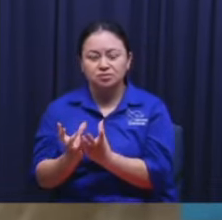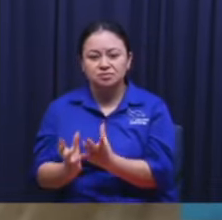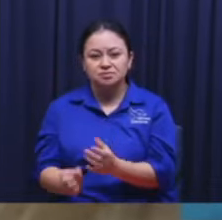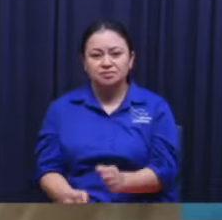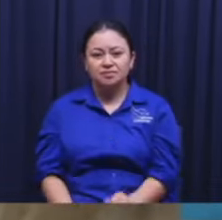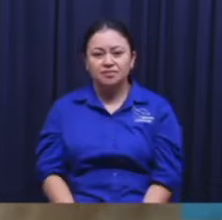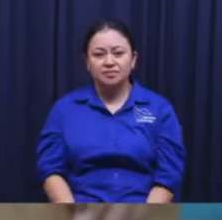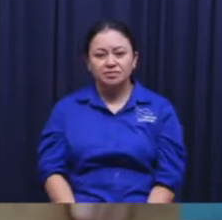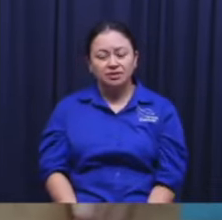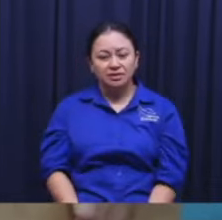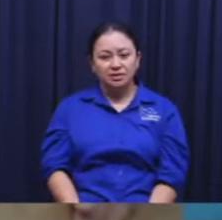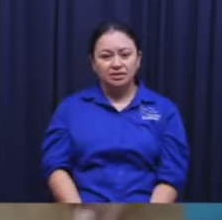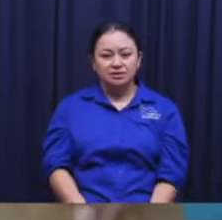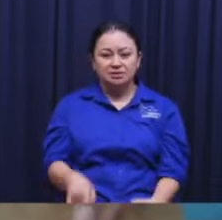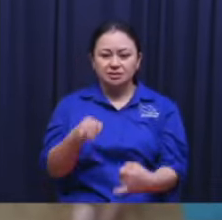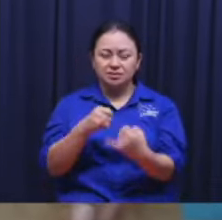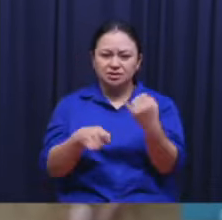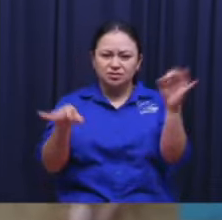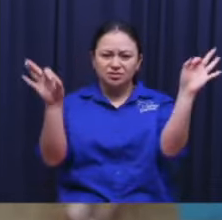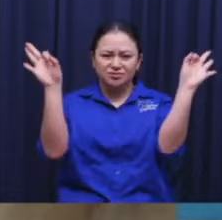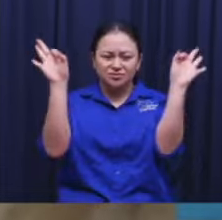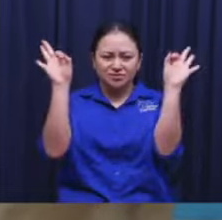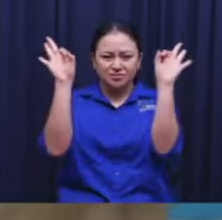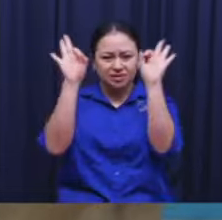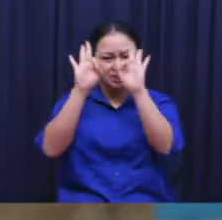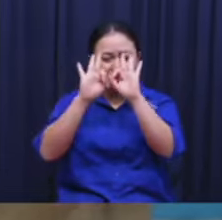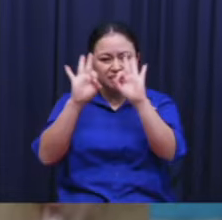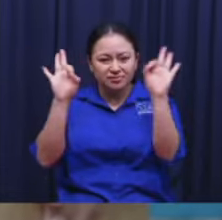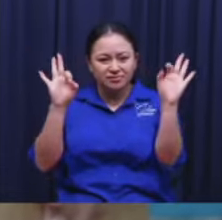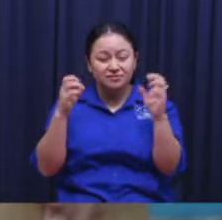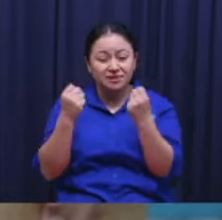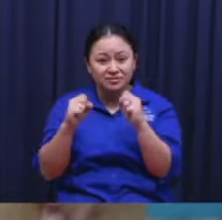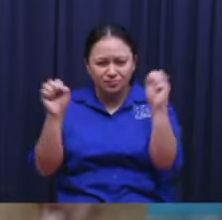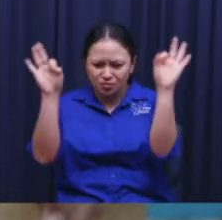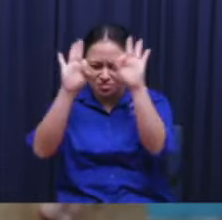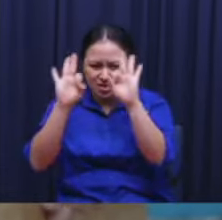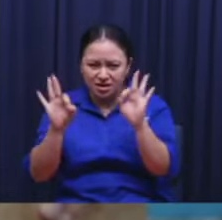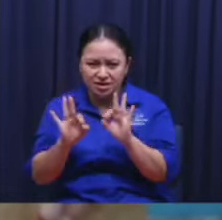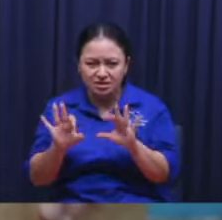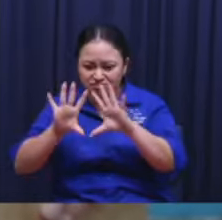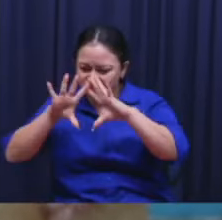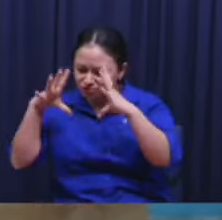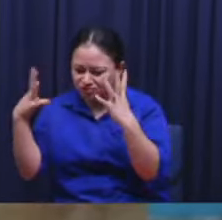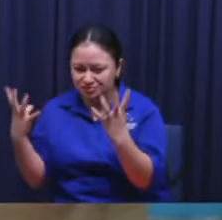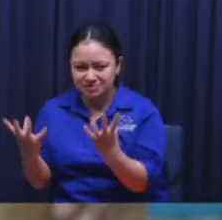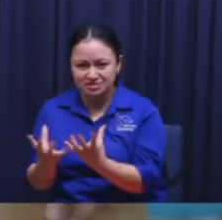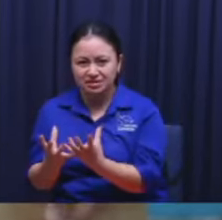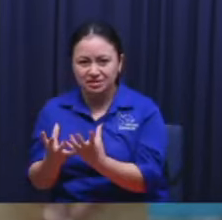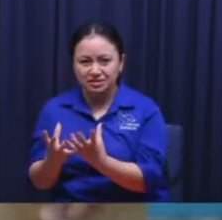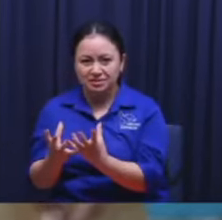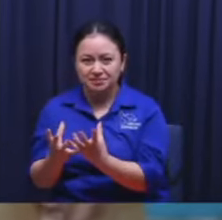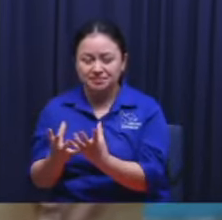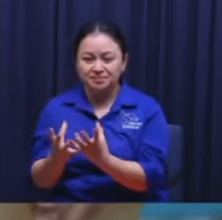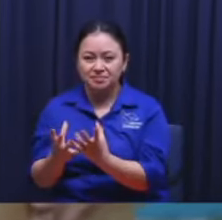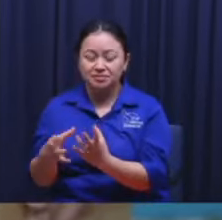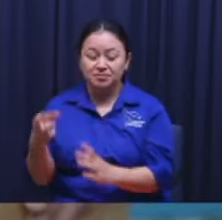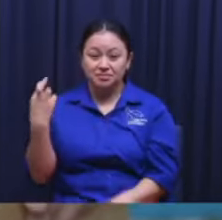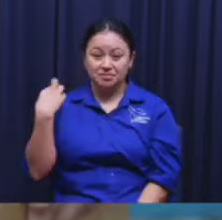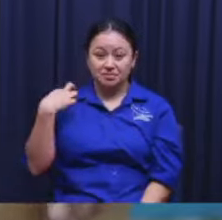terminando de formar el escenario, el entarimado mundial para la manifestación,